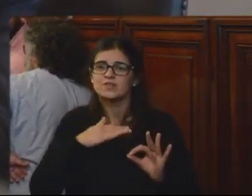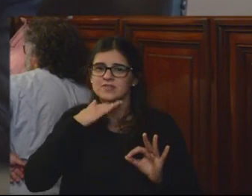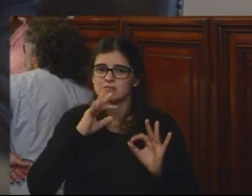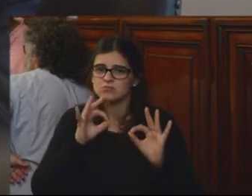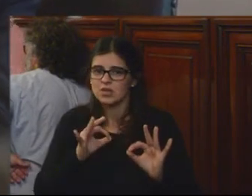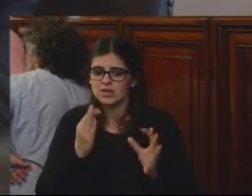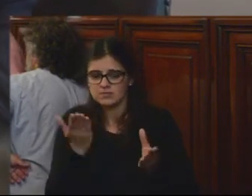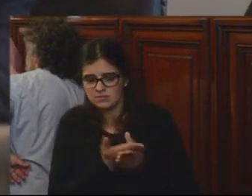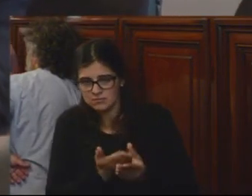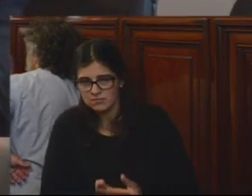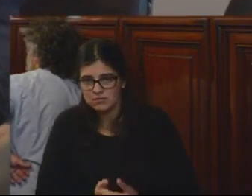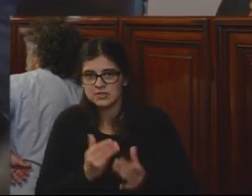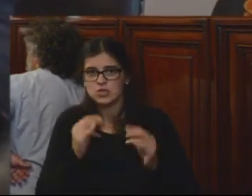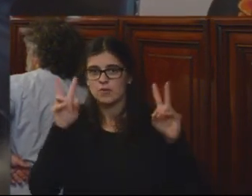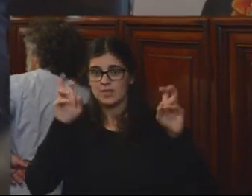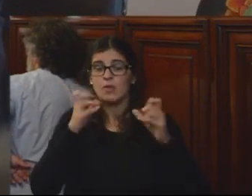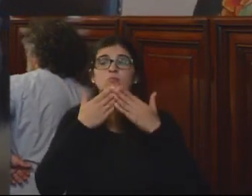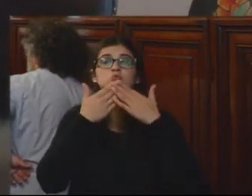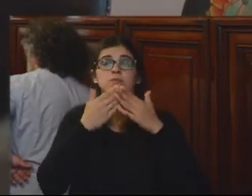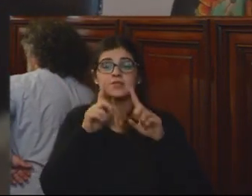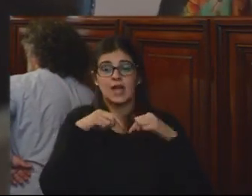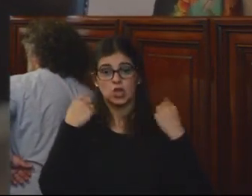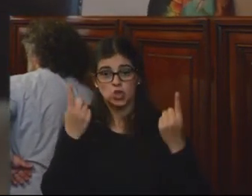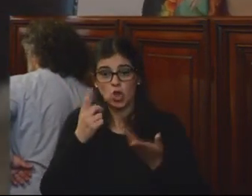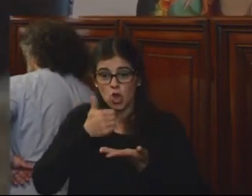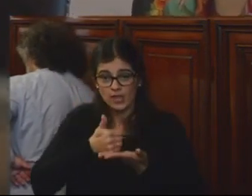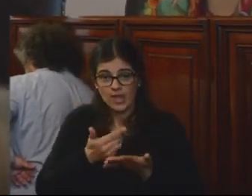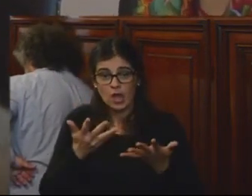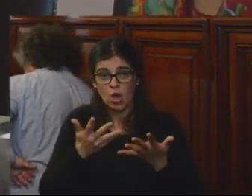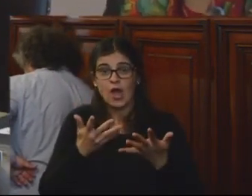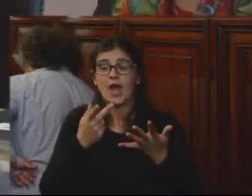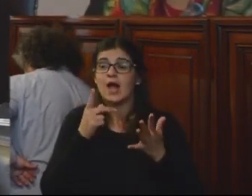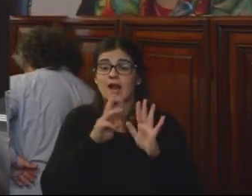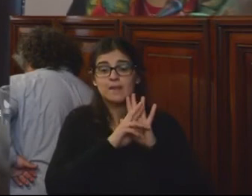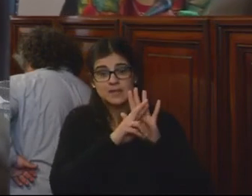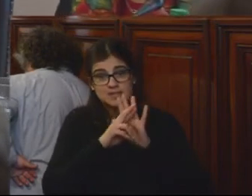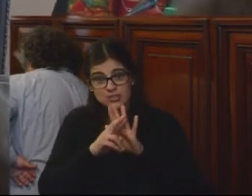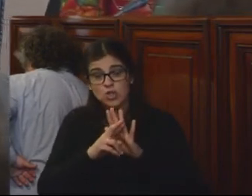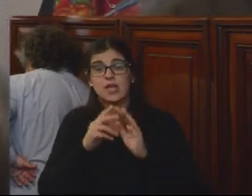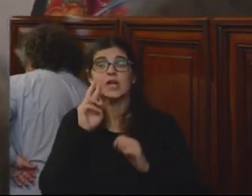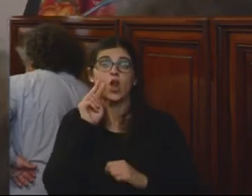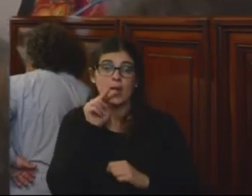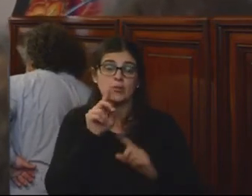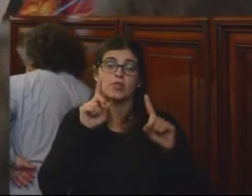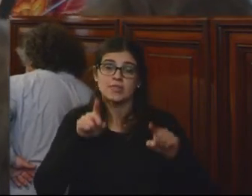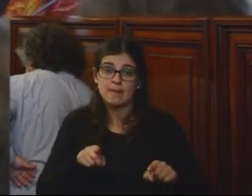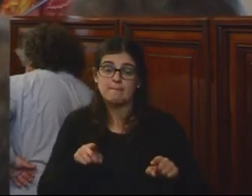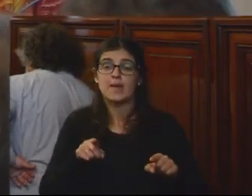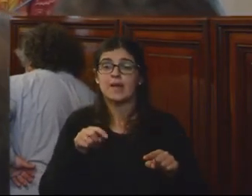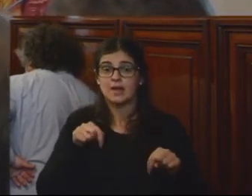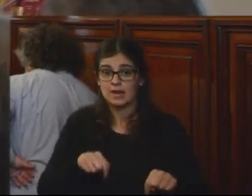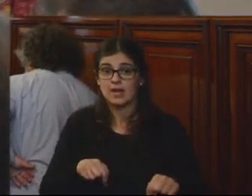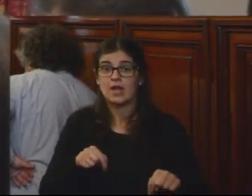documentados sobre el tema muchísimas gracias a todas a todos los presentes a las representaciones ya que nos han seguido en esta audiencia sin duda